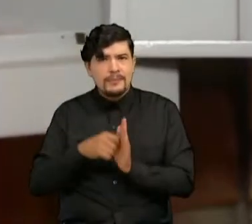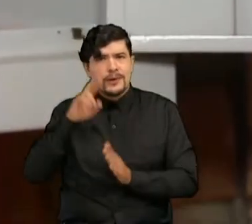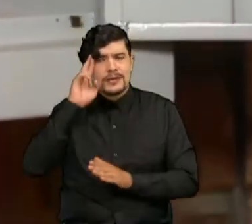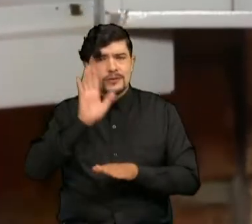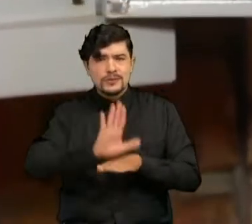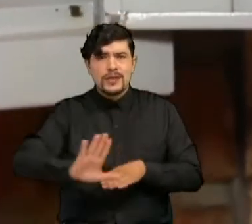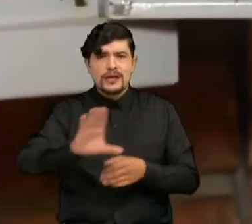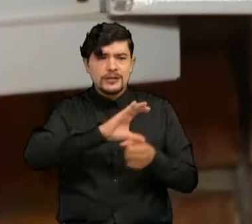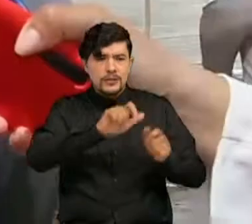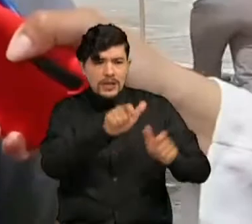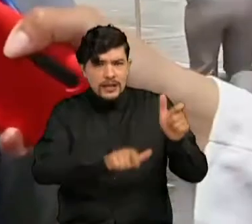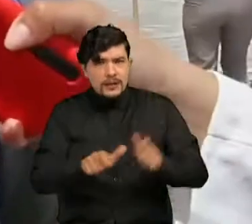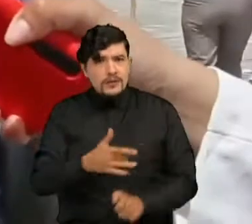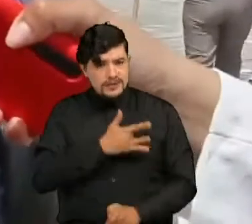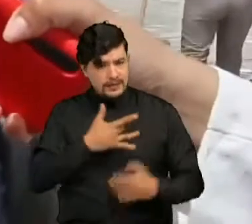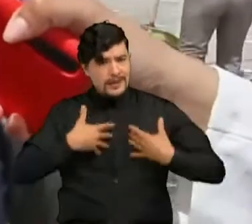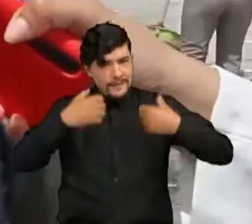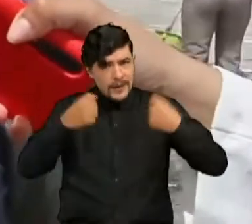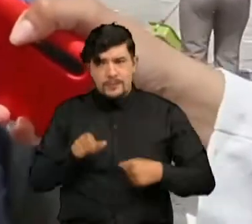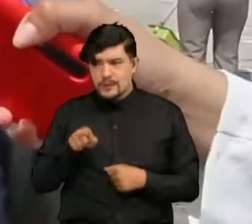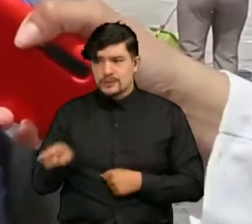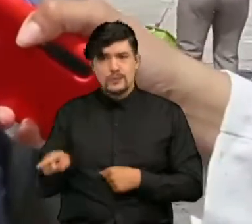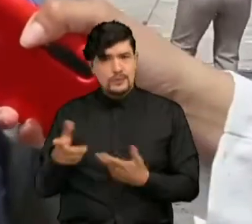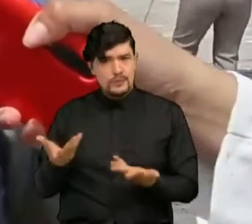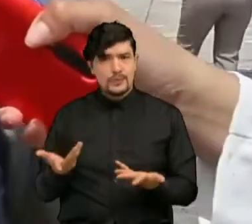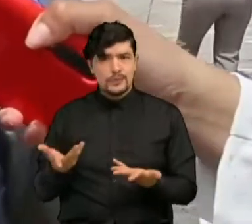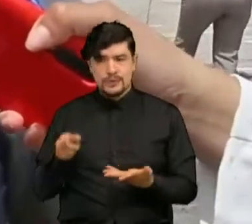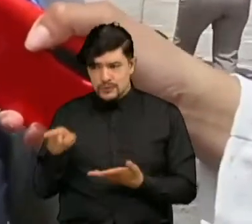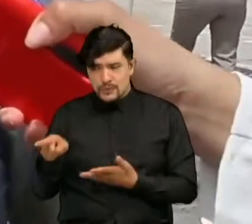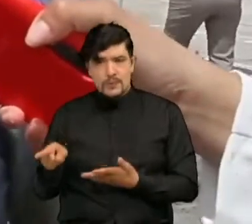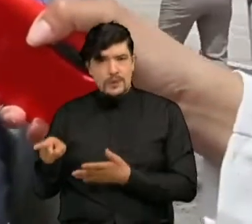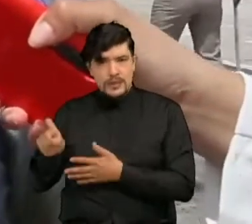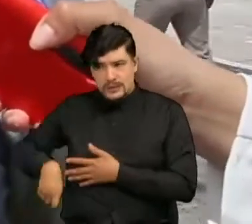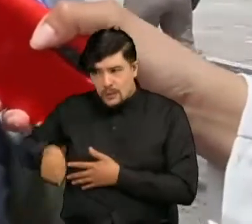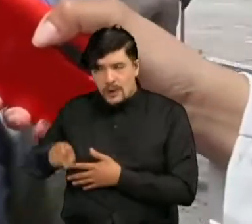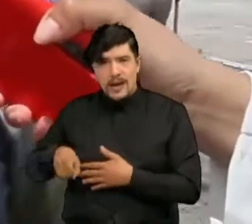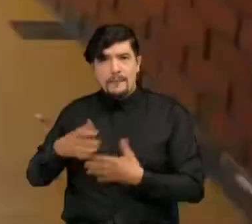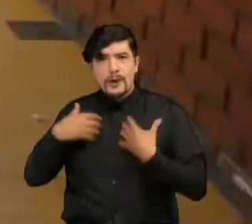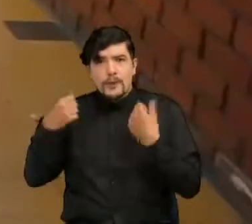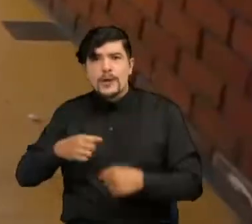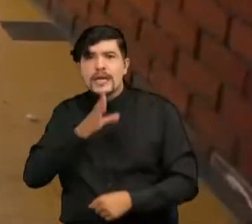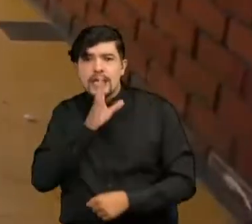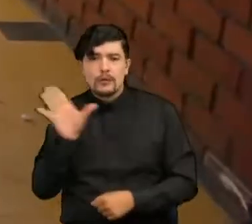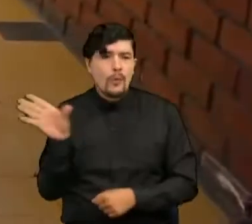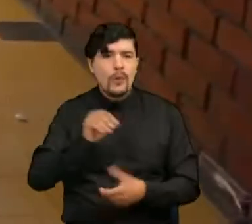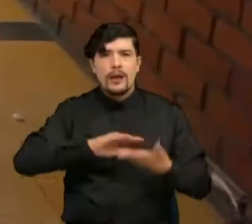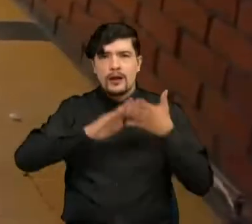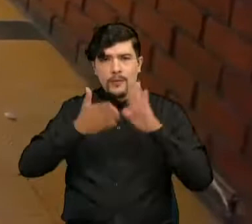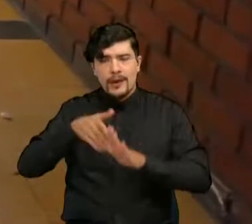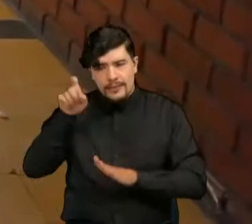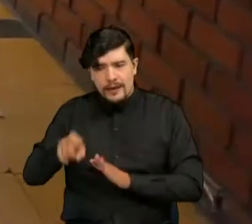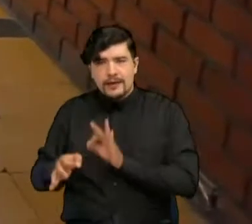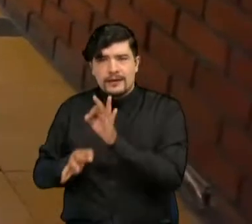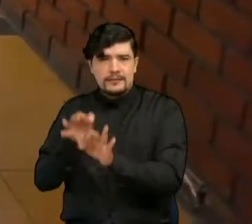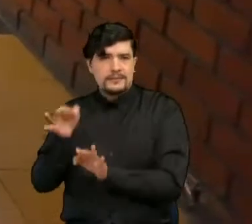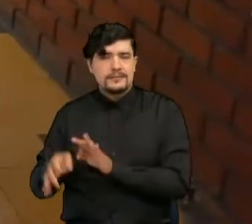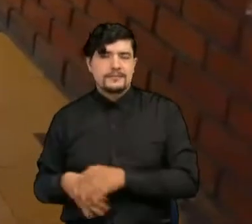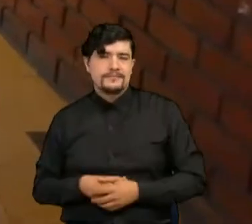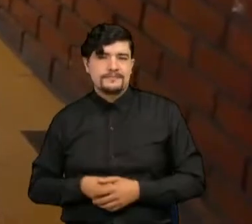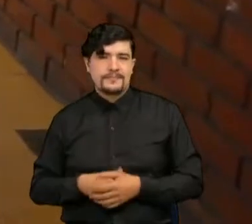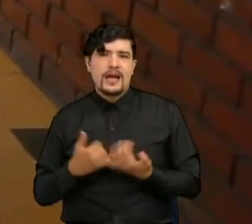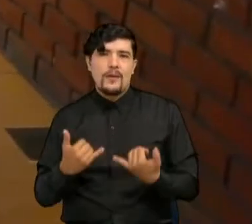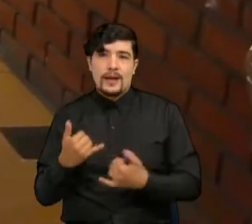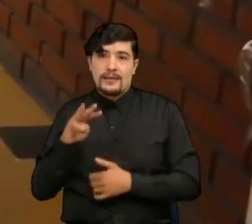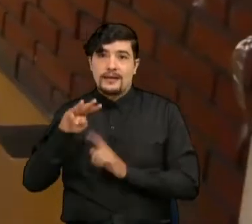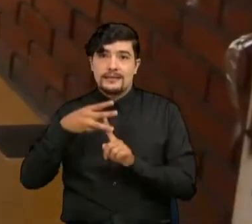más pertenencia, llamados a que esta escuela es de la comunidad y de igual manera pues deben cuidarla. Con esta es la tercera vez en lo que va corrido